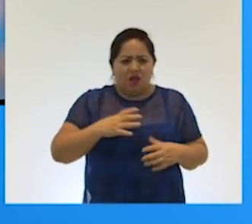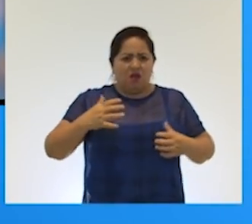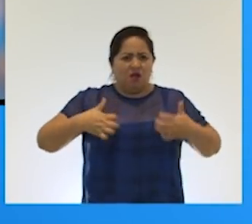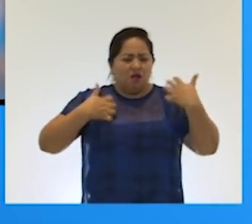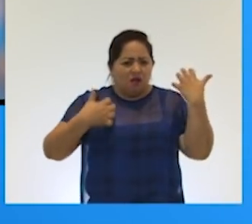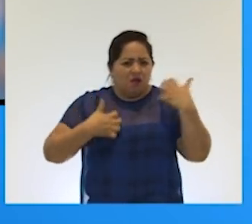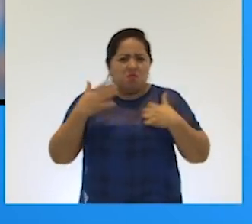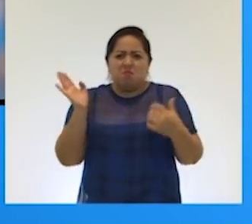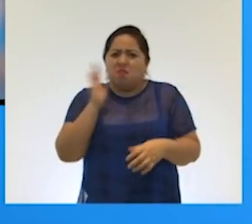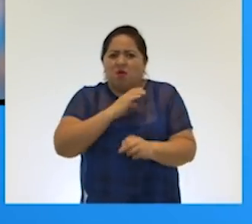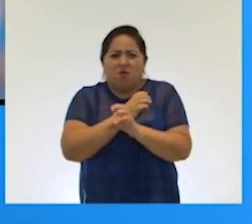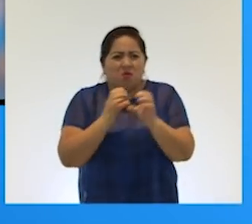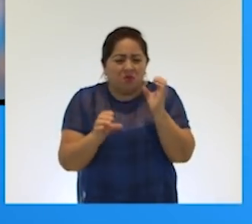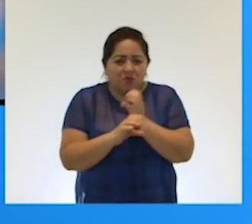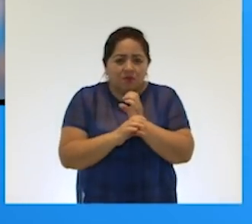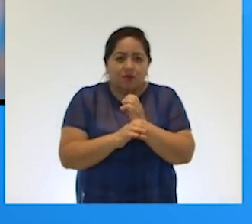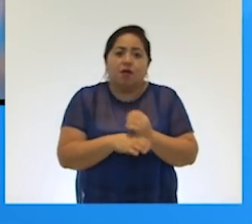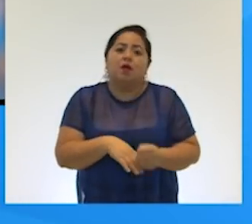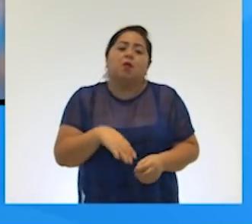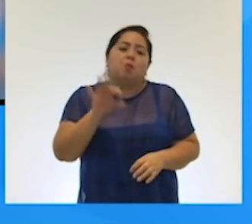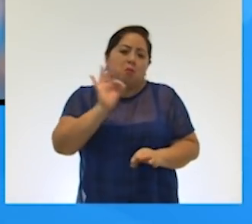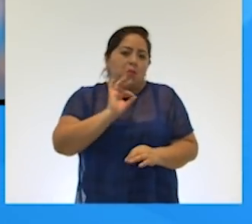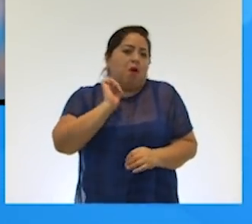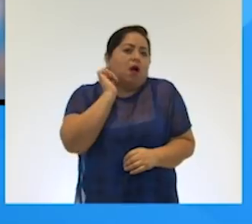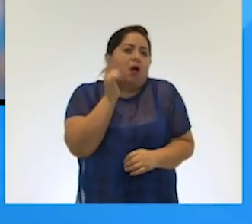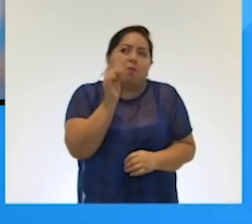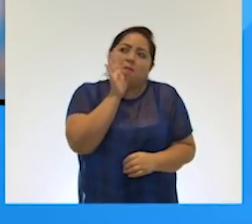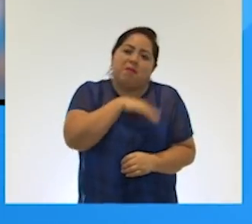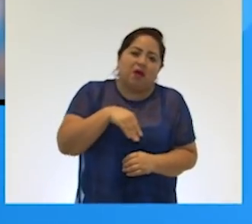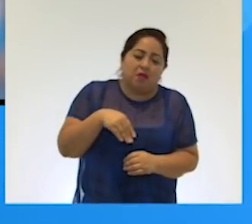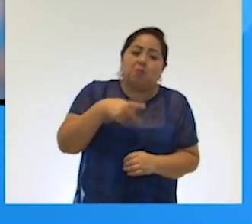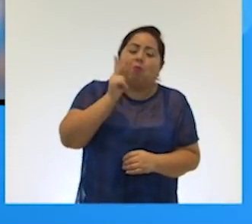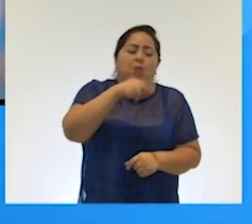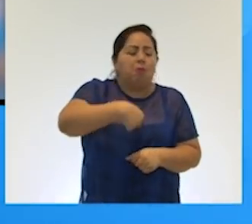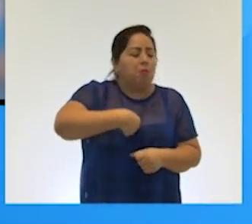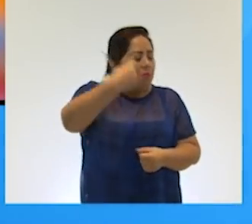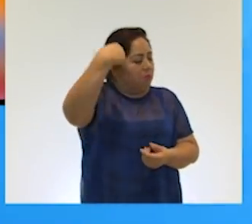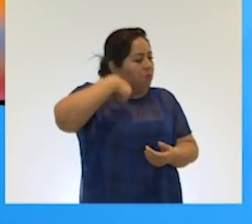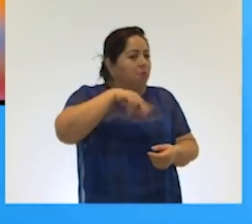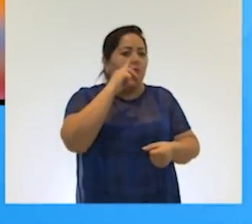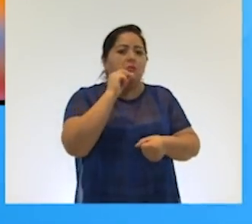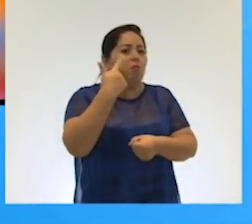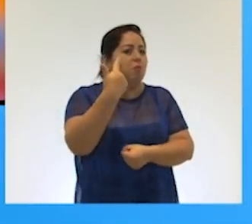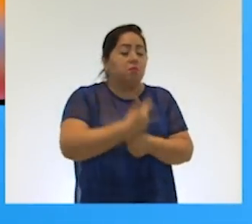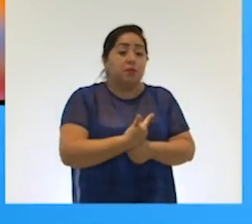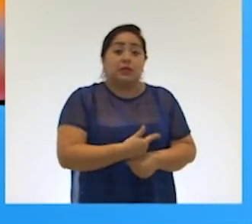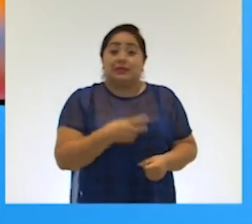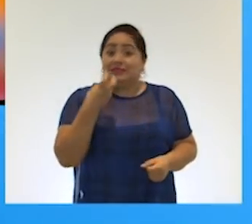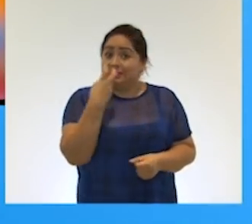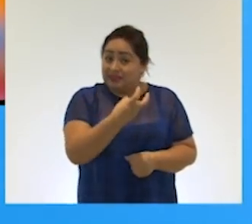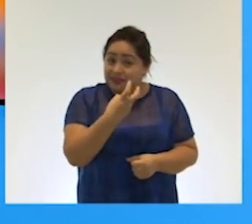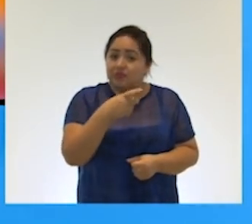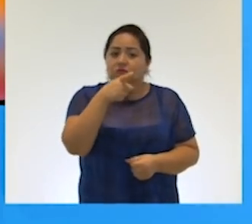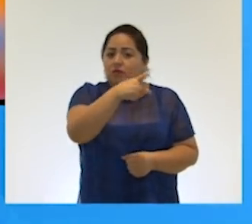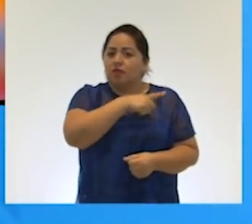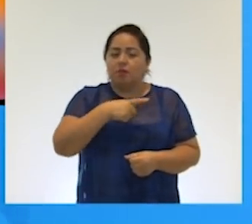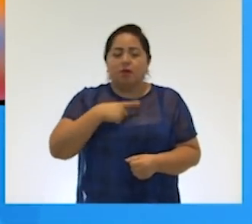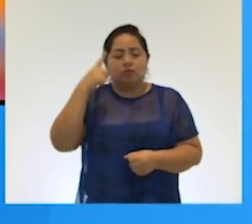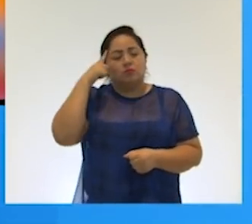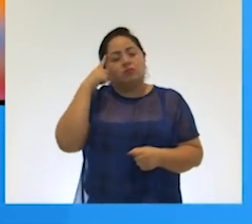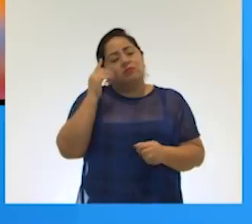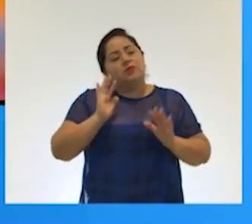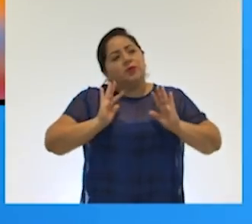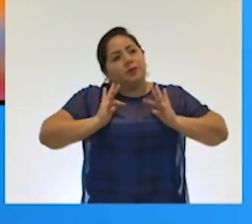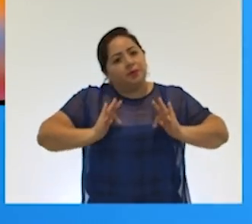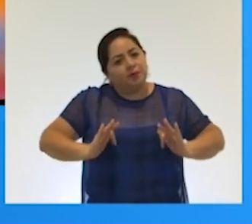cuando haces cosas que disfrutas, tal vez algo te está haciendo enojar sin que te des cuenta. Y si es así, tómate un tiempo para